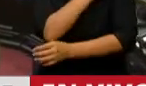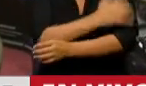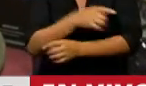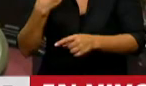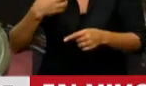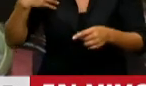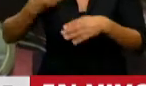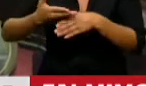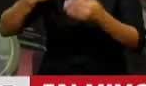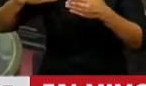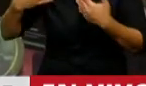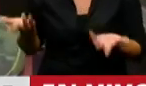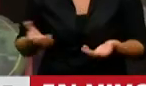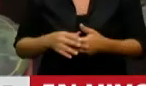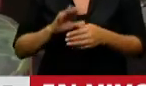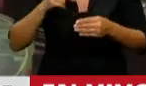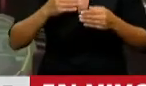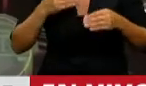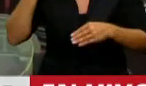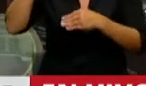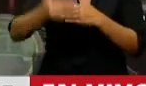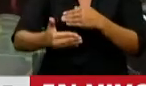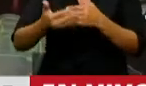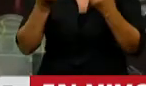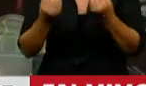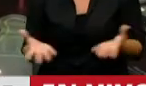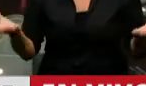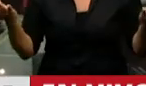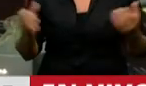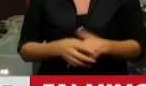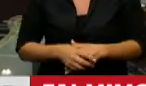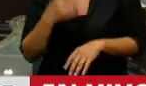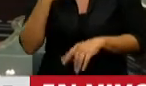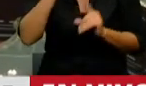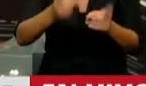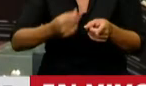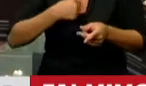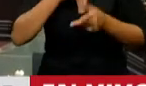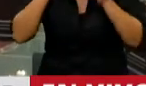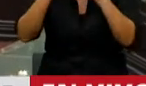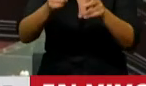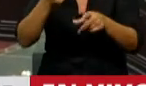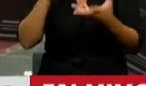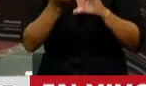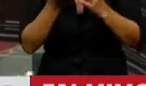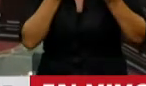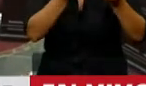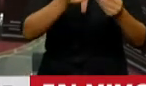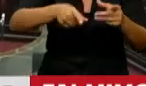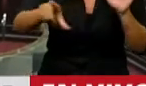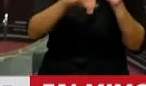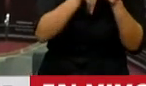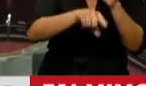de atrás. Bienvenido a este paso adelante. Pero también quiero decir que una forma de defender esta ley y